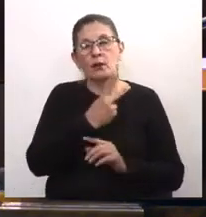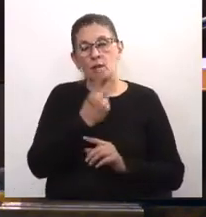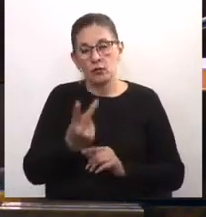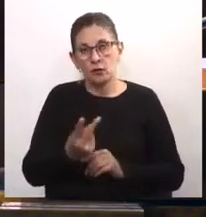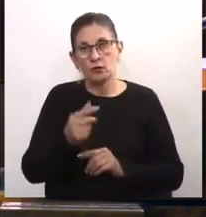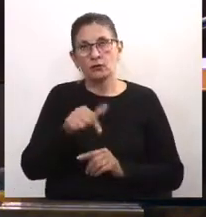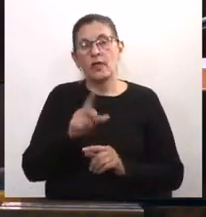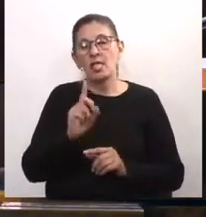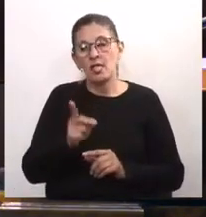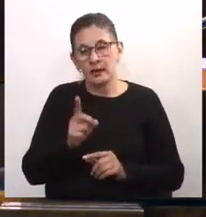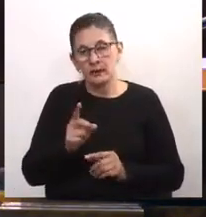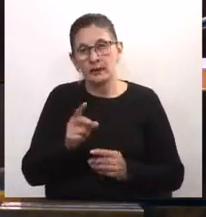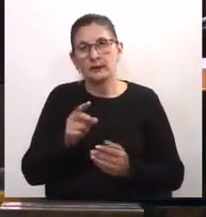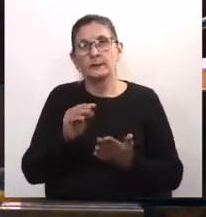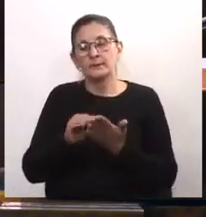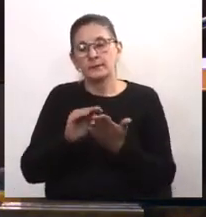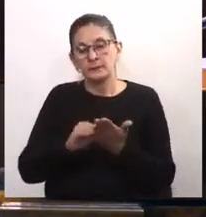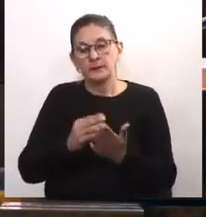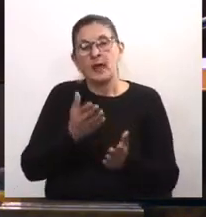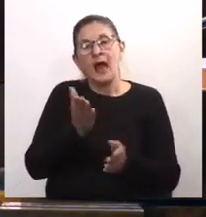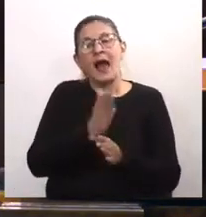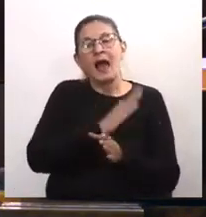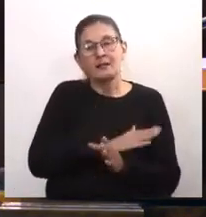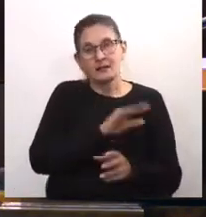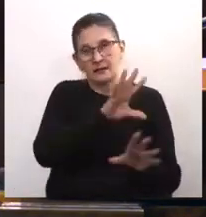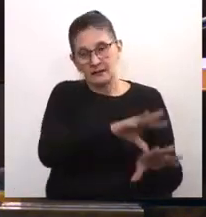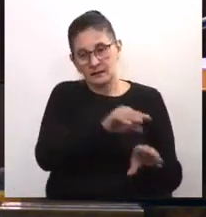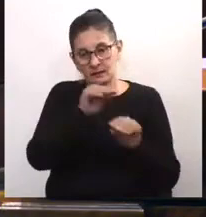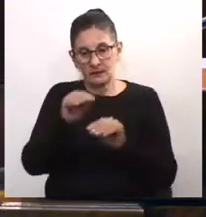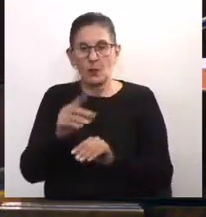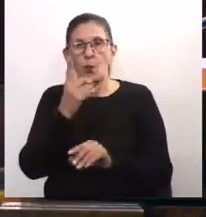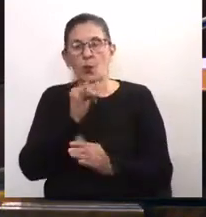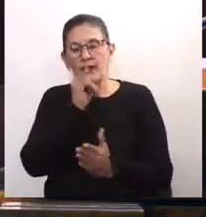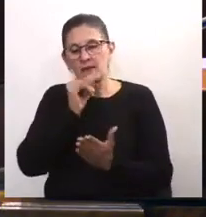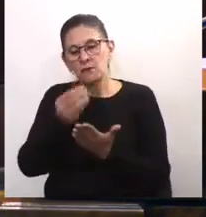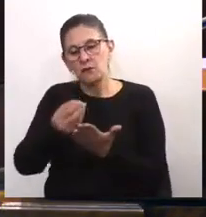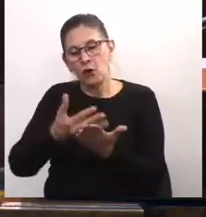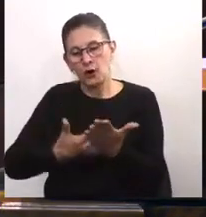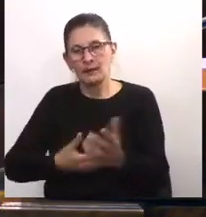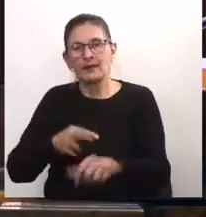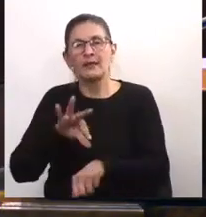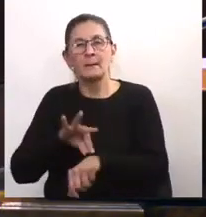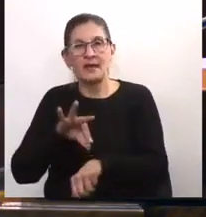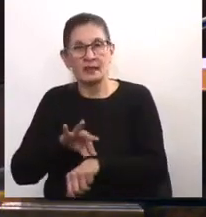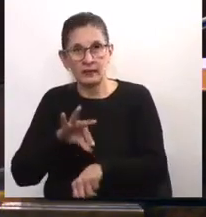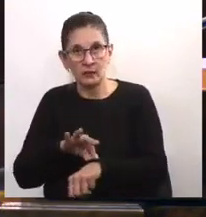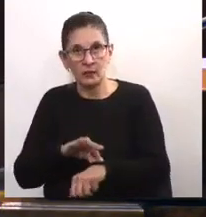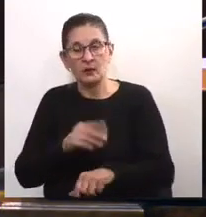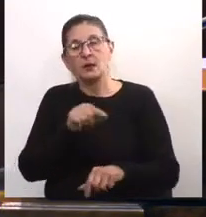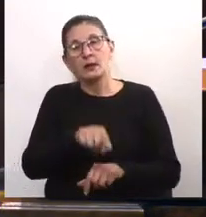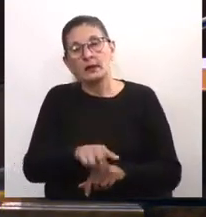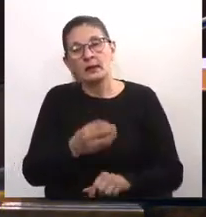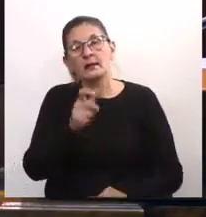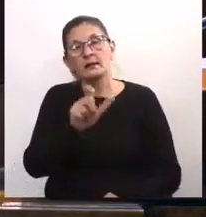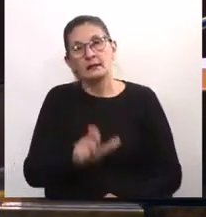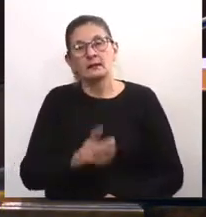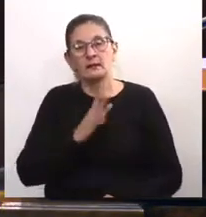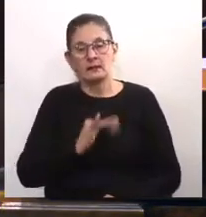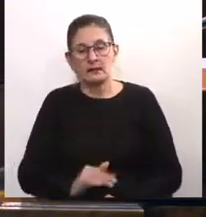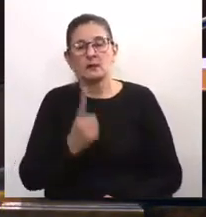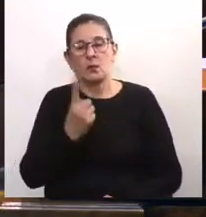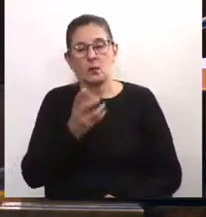deberá acreditar, previo al traslado, mediante un informe realizado por un médico, que las mismas presentan un